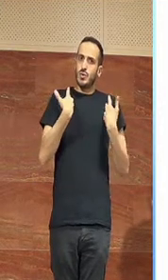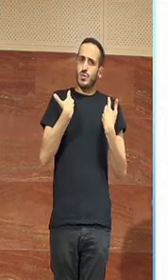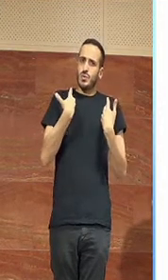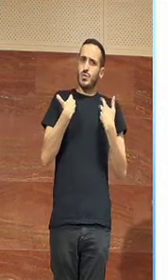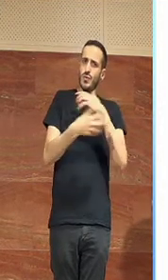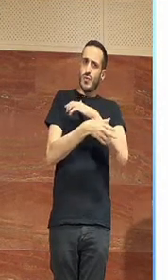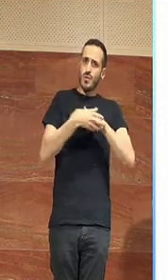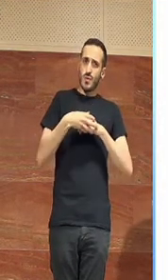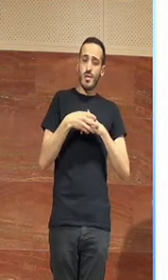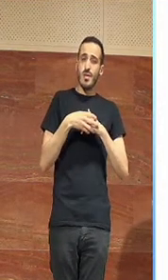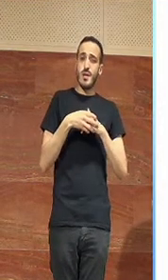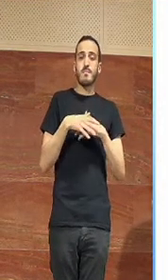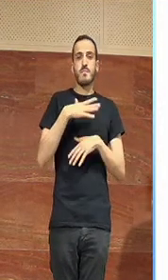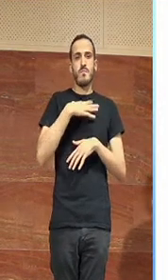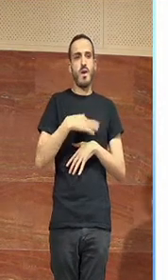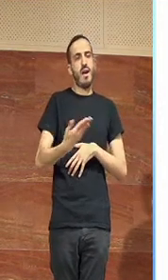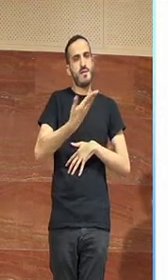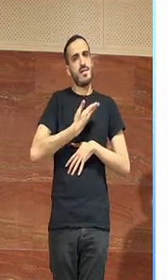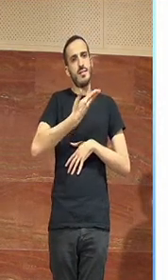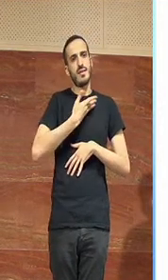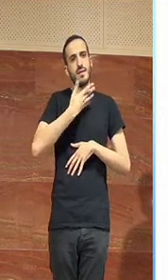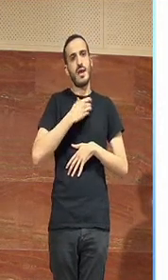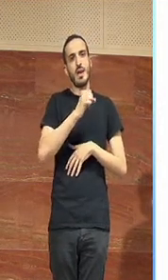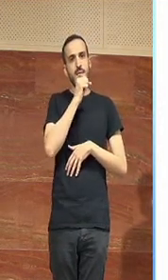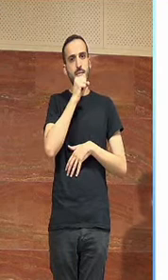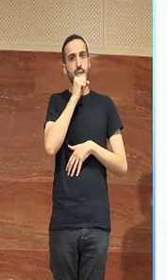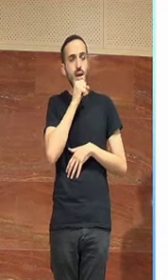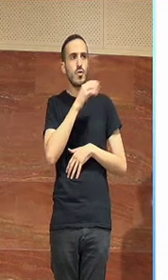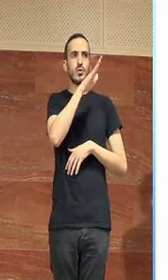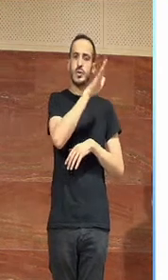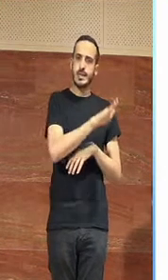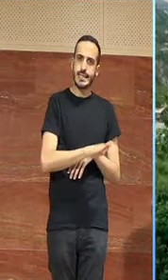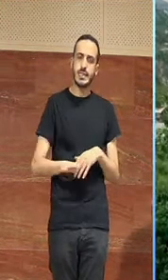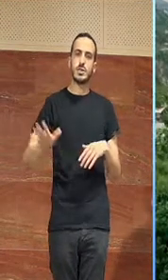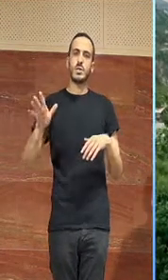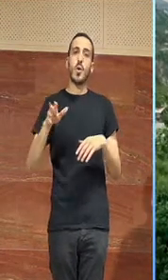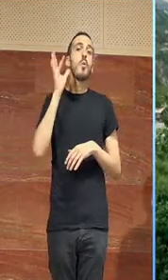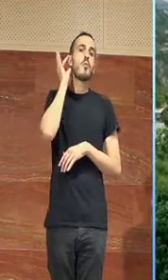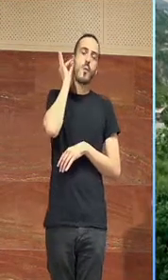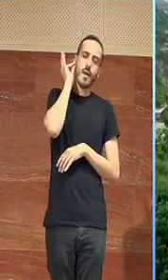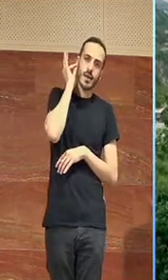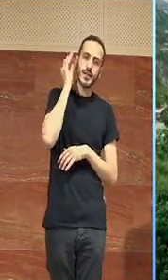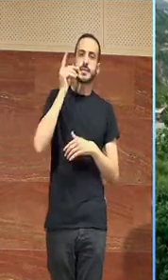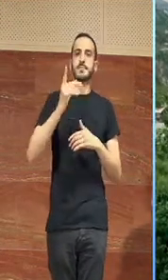Los ancianos, los niños, las mujeres.